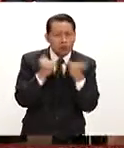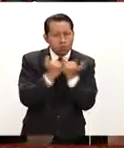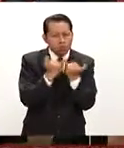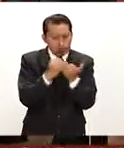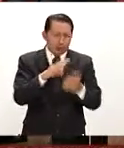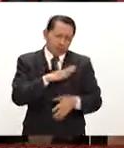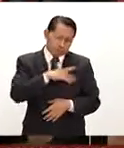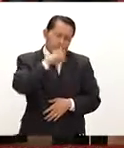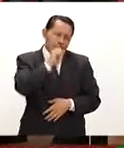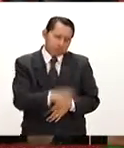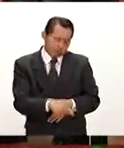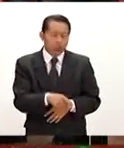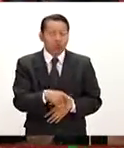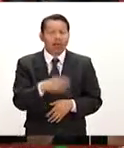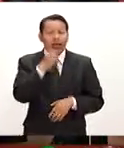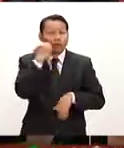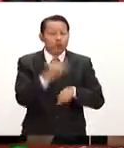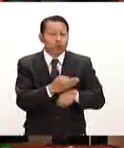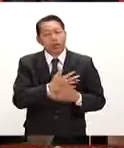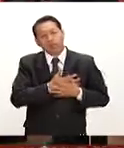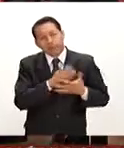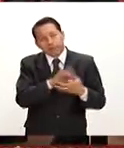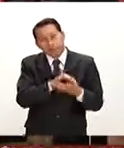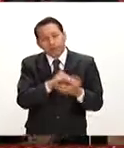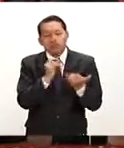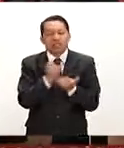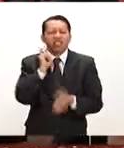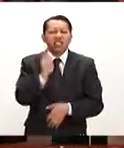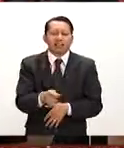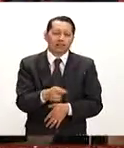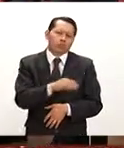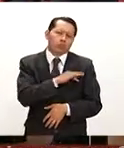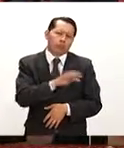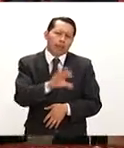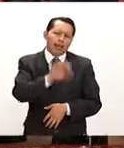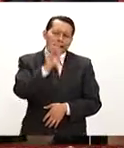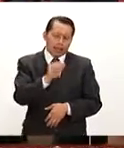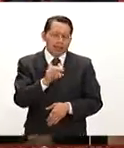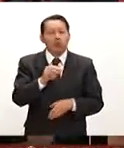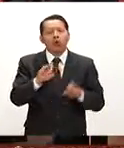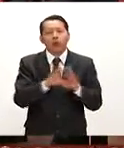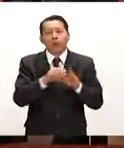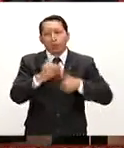del estudiante, se van con la tranquilidad de que están eligiendo un camino